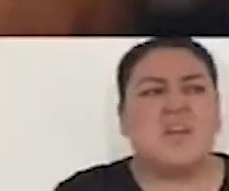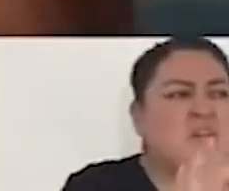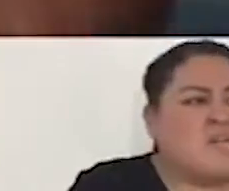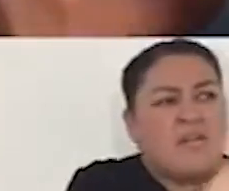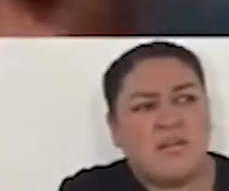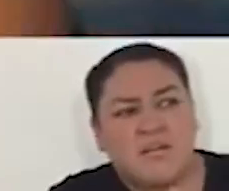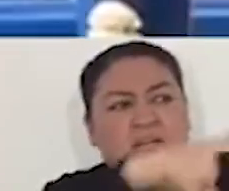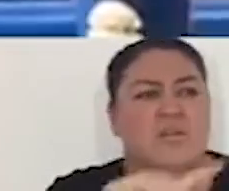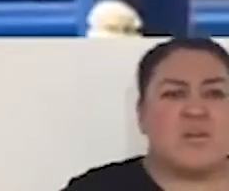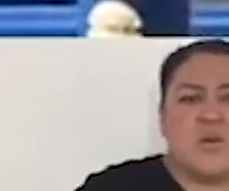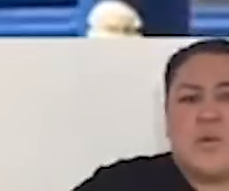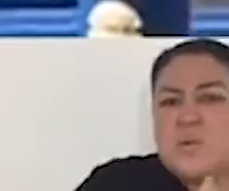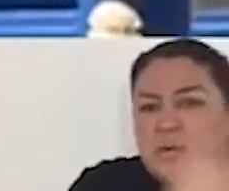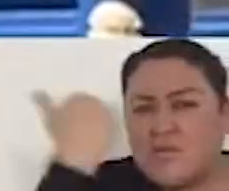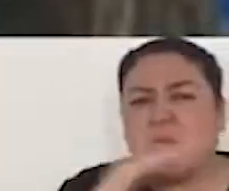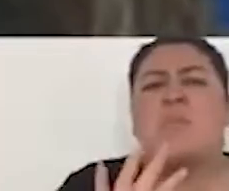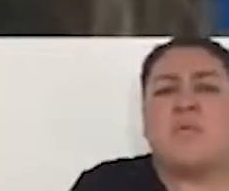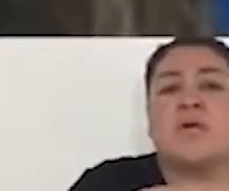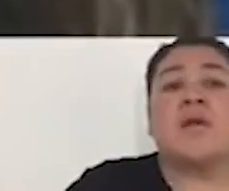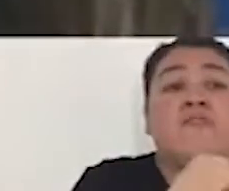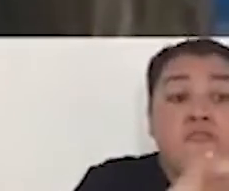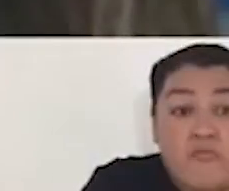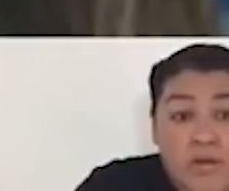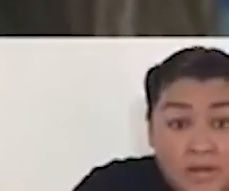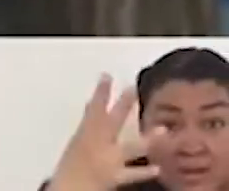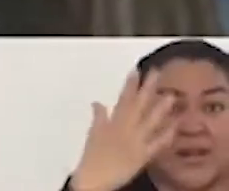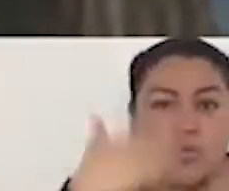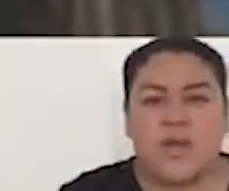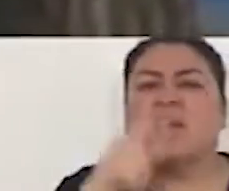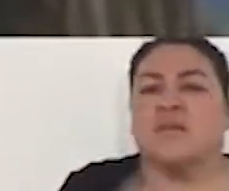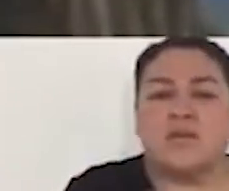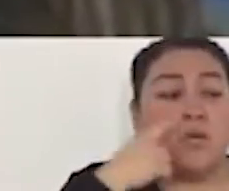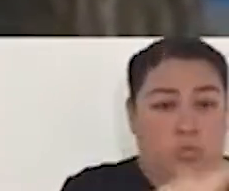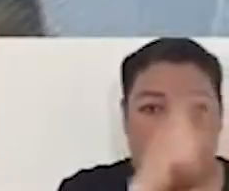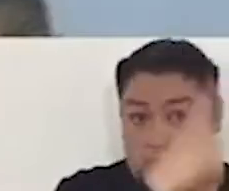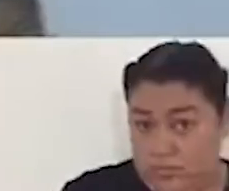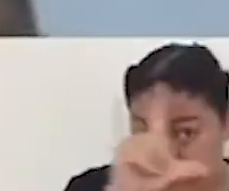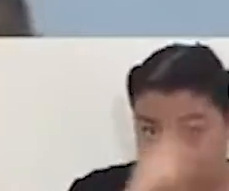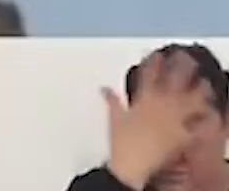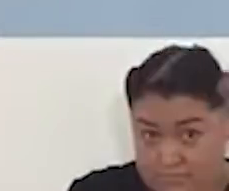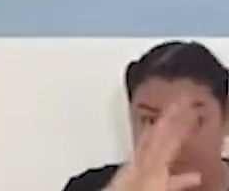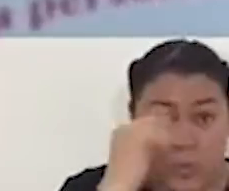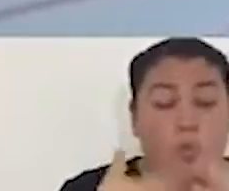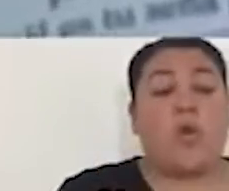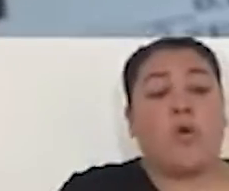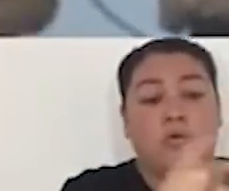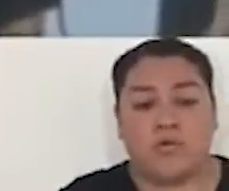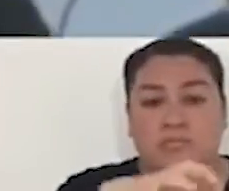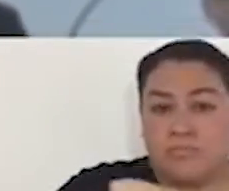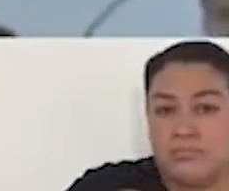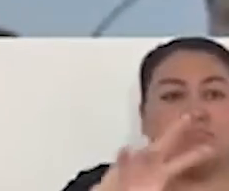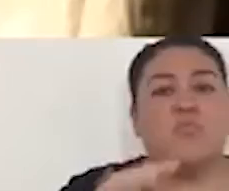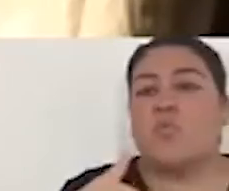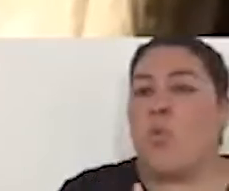se convierte en un gran método de inclusión para toda esa comunidad que no tiene la fortuna de expresarse mediante el habla? Este 23 de